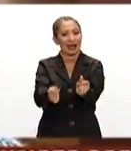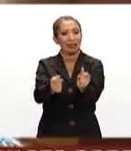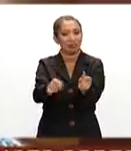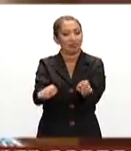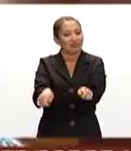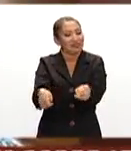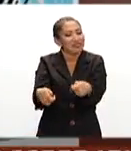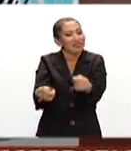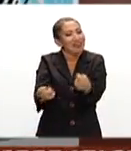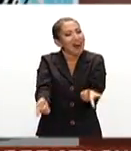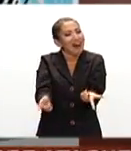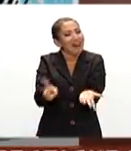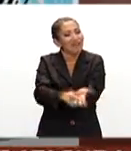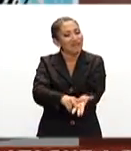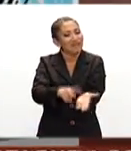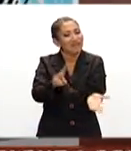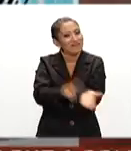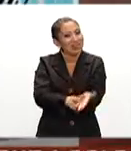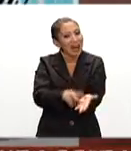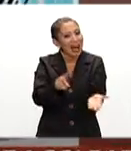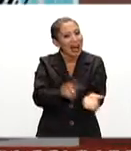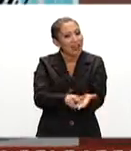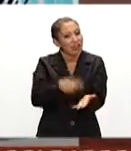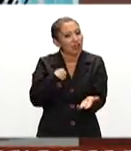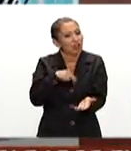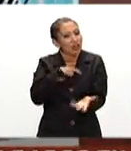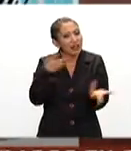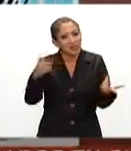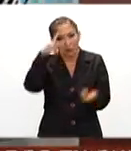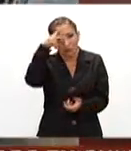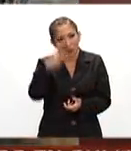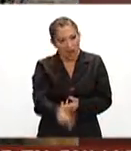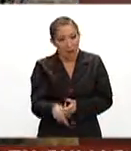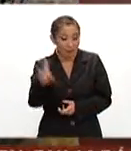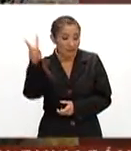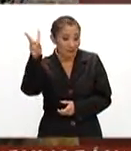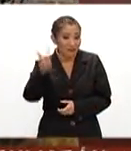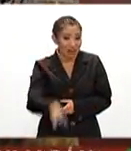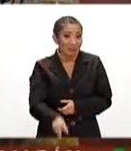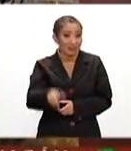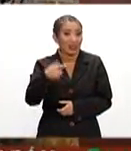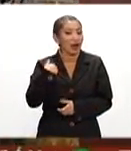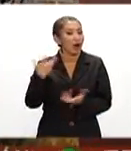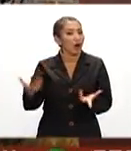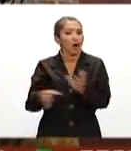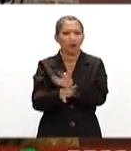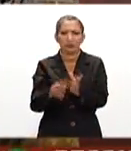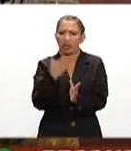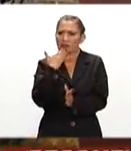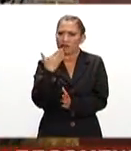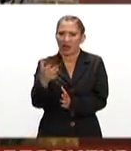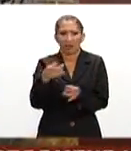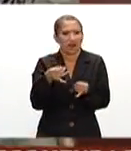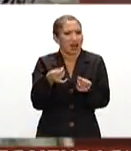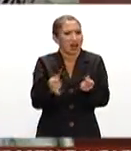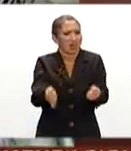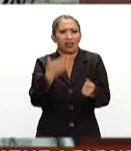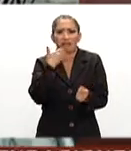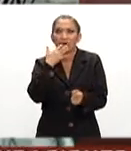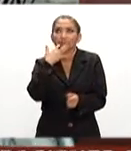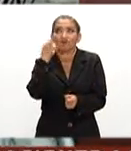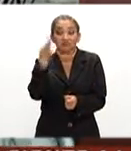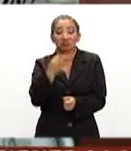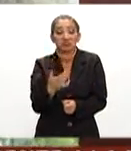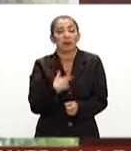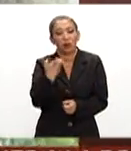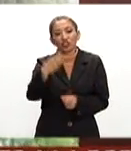darle ese valor a lo que estamos haciendo los mexicanos, y que realmente tenemos cosas muy buenas, de mucha calidad, de muy buen sabor.